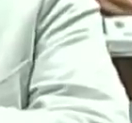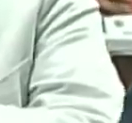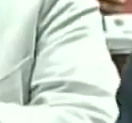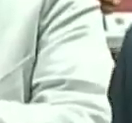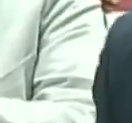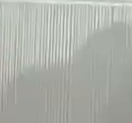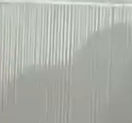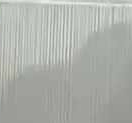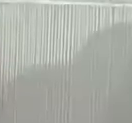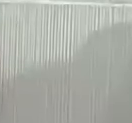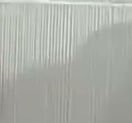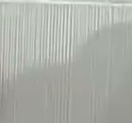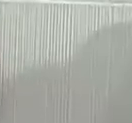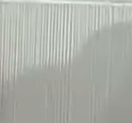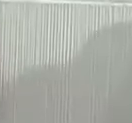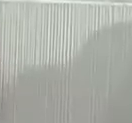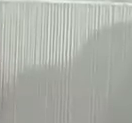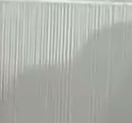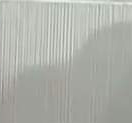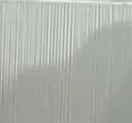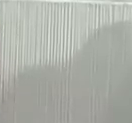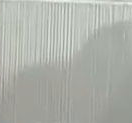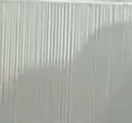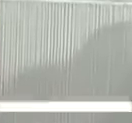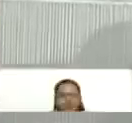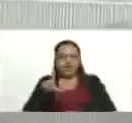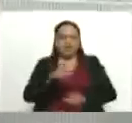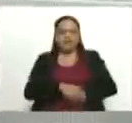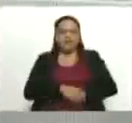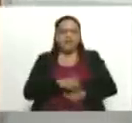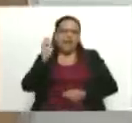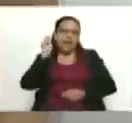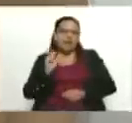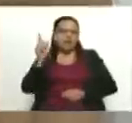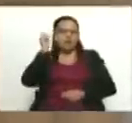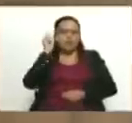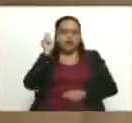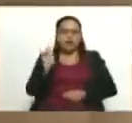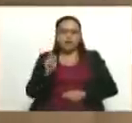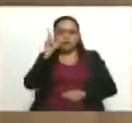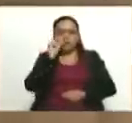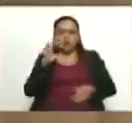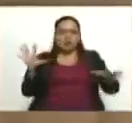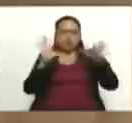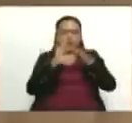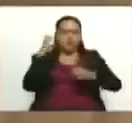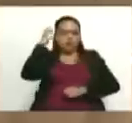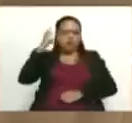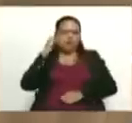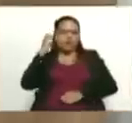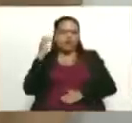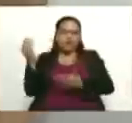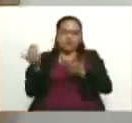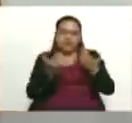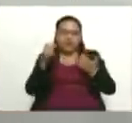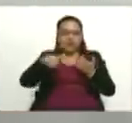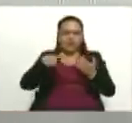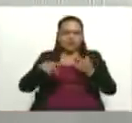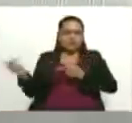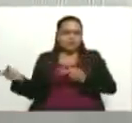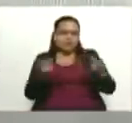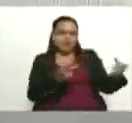pongo a la orden, señor Borrell, donde diputados y diputadas de la Unión Europea, que vinieron aquí